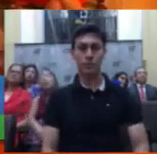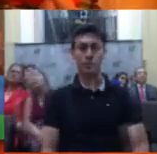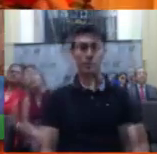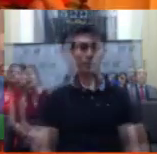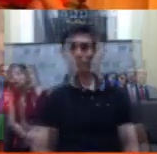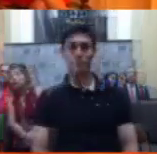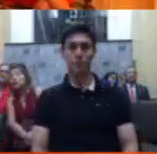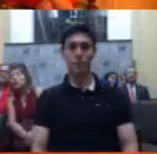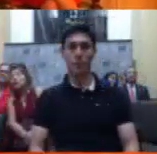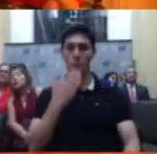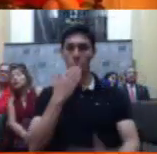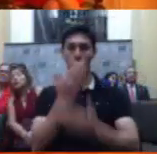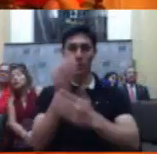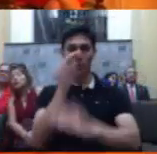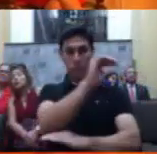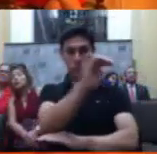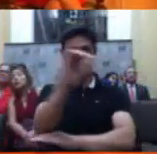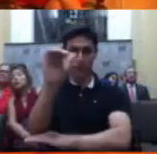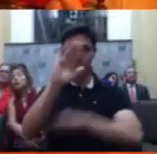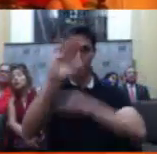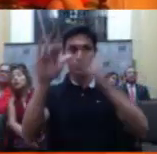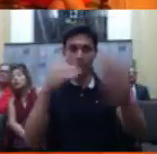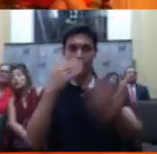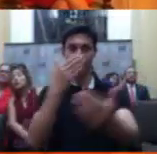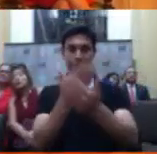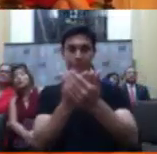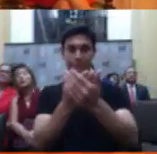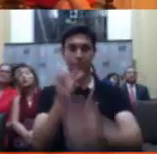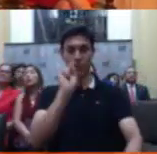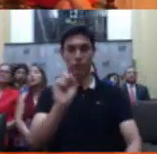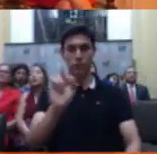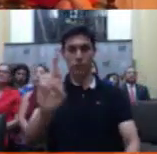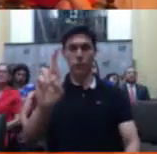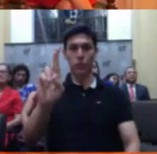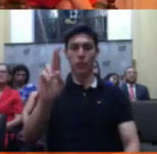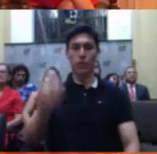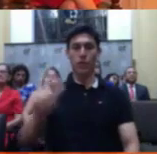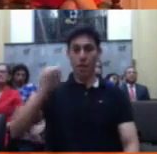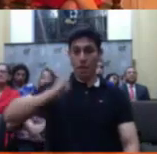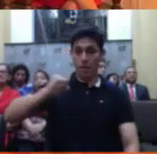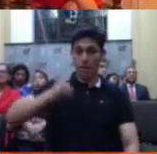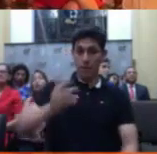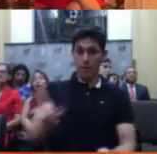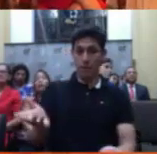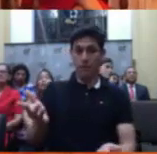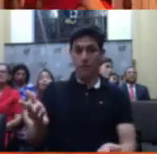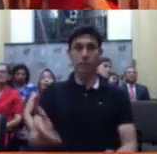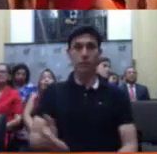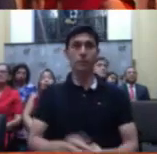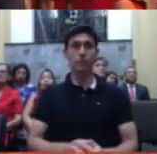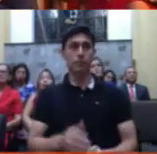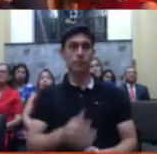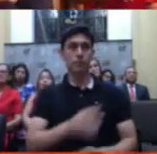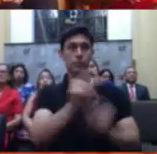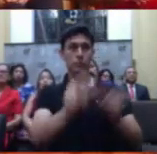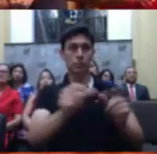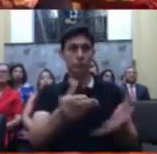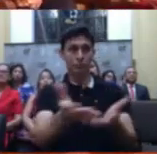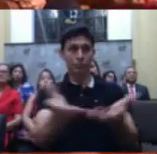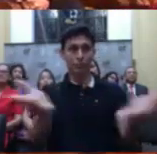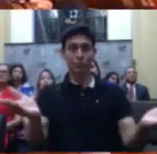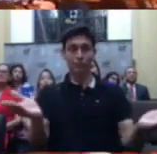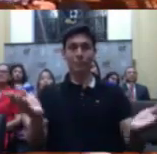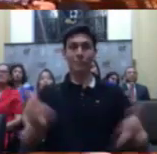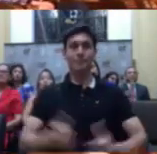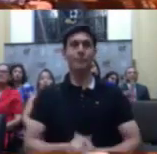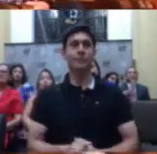Muy buenas noches con todos, señor alcalde, señores regidores, autoridades y público